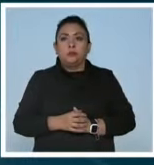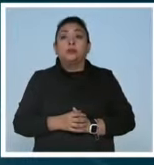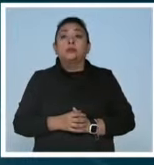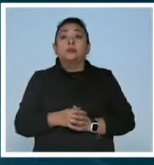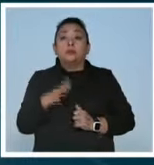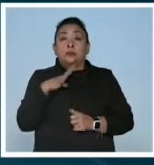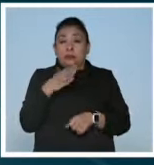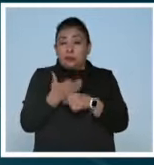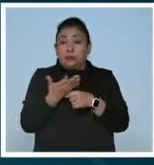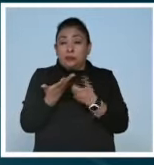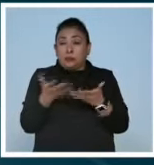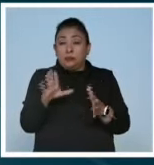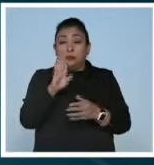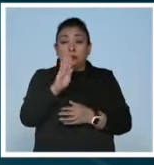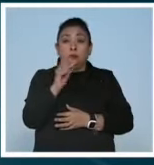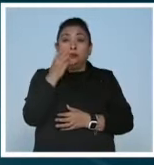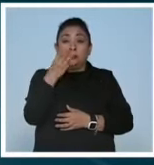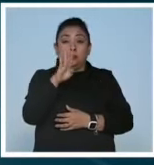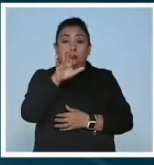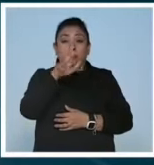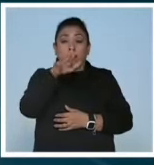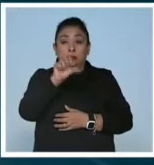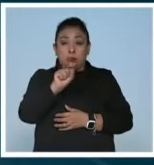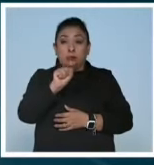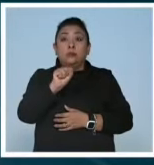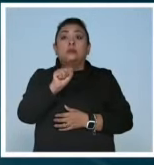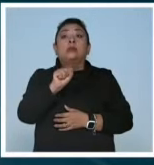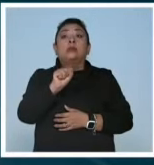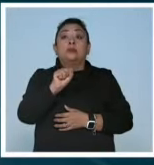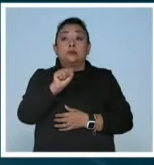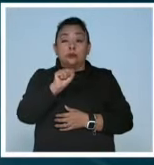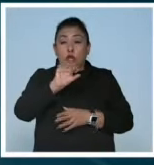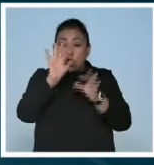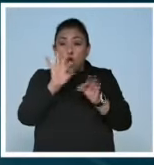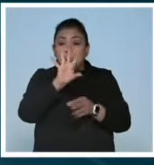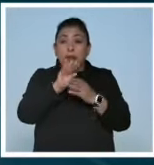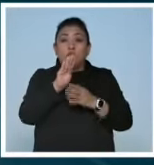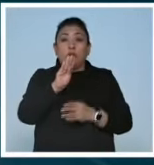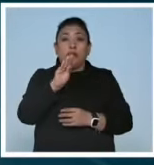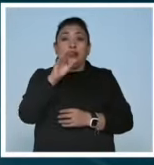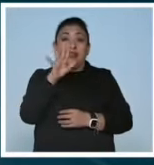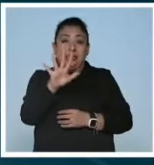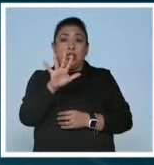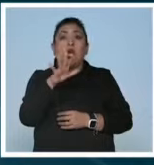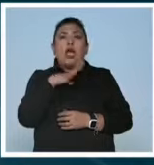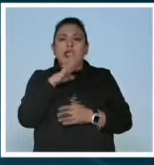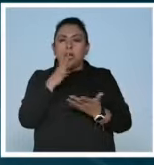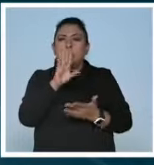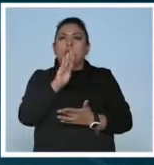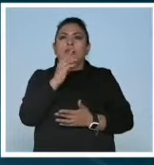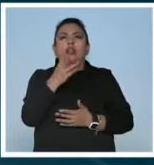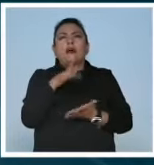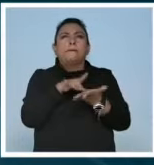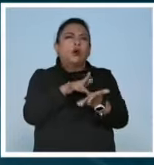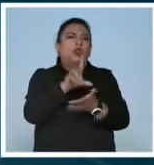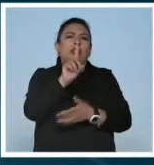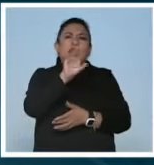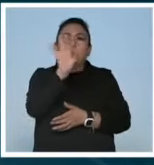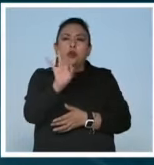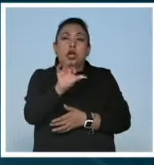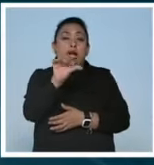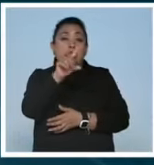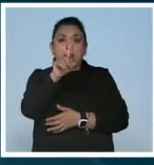Hemos dado ahorita ya 93 becas. De las 95 se han dado 93 becas. Tenemos apoyos que han ido desde el 30%